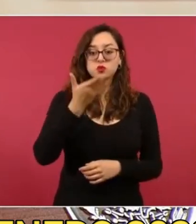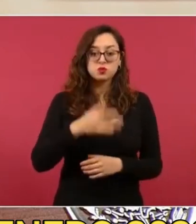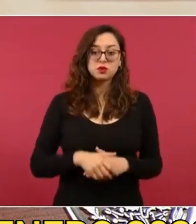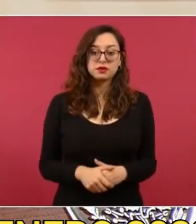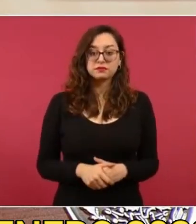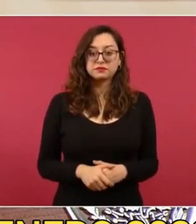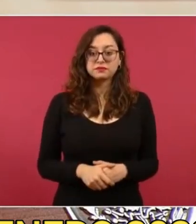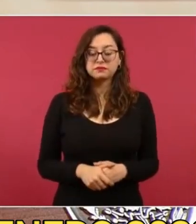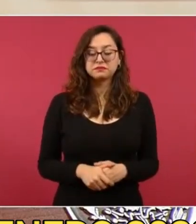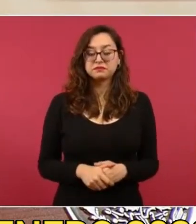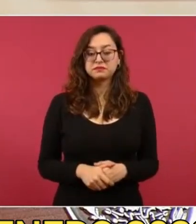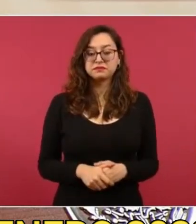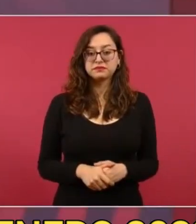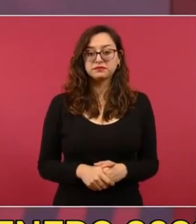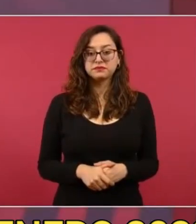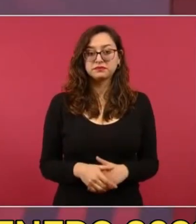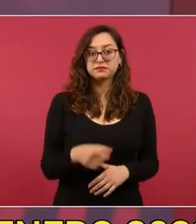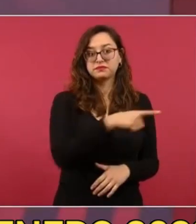lealtades,